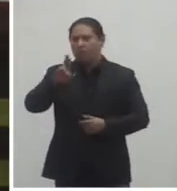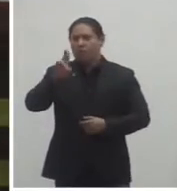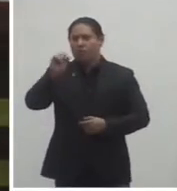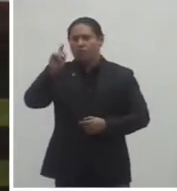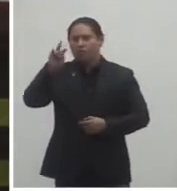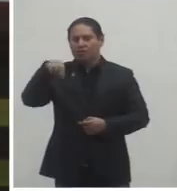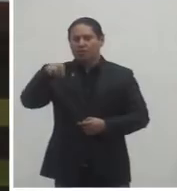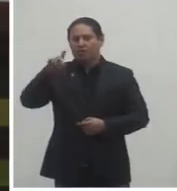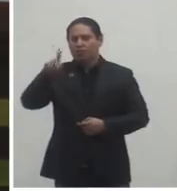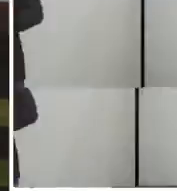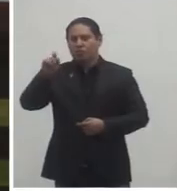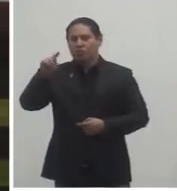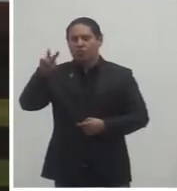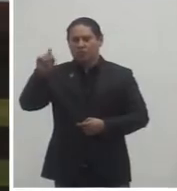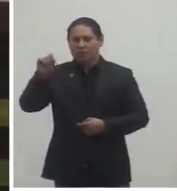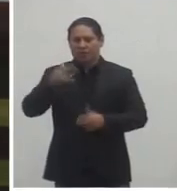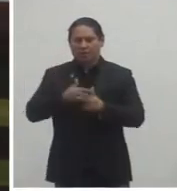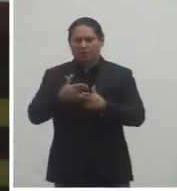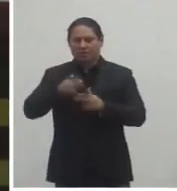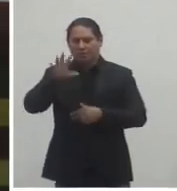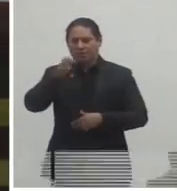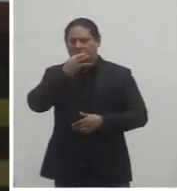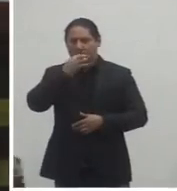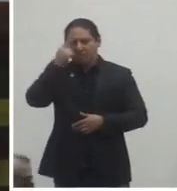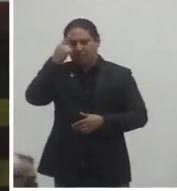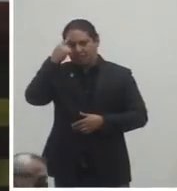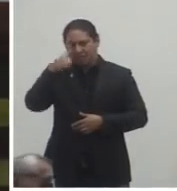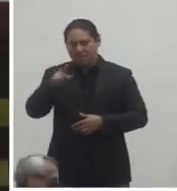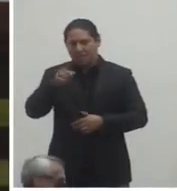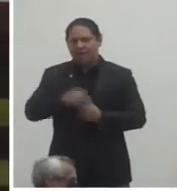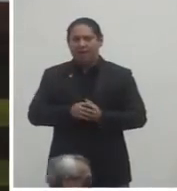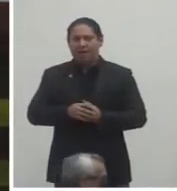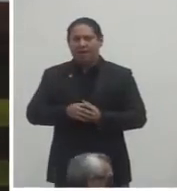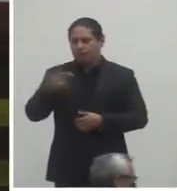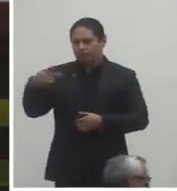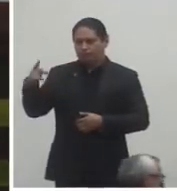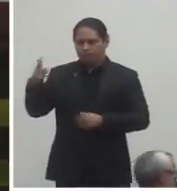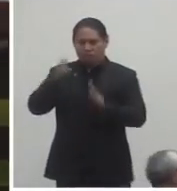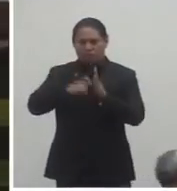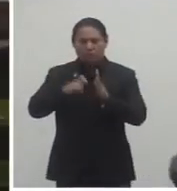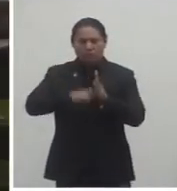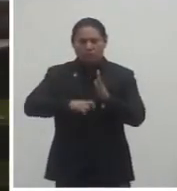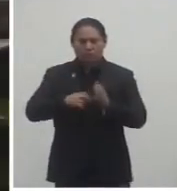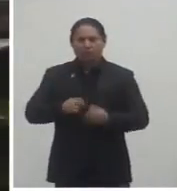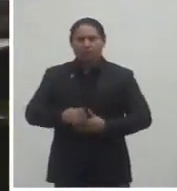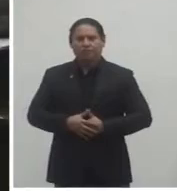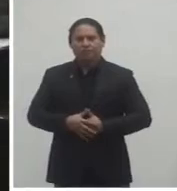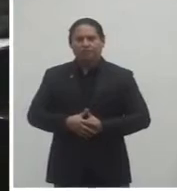Esquinca, hasta por 5 minutos por alusiones personales.